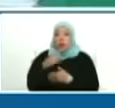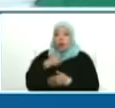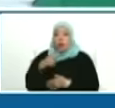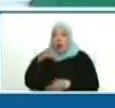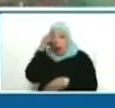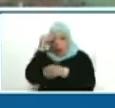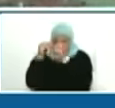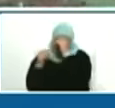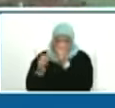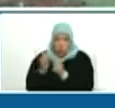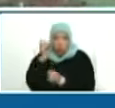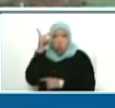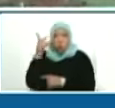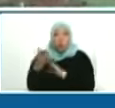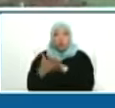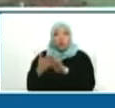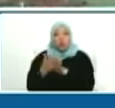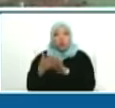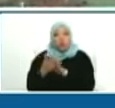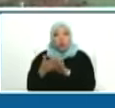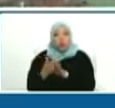a innovar, a crear soluciones.